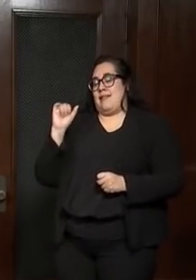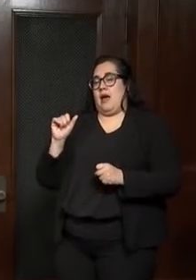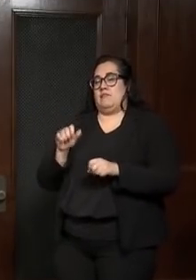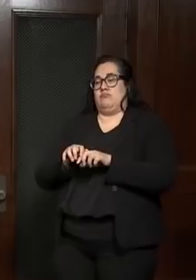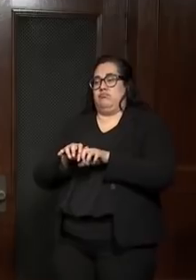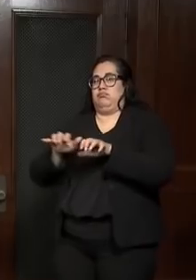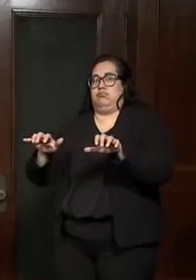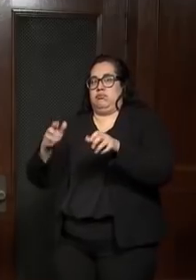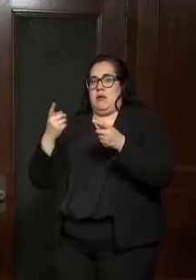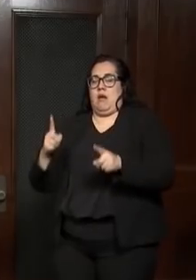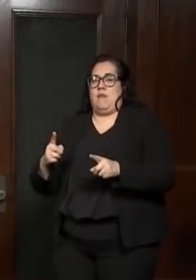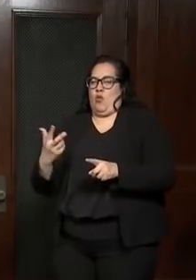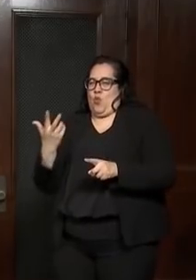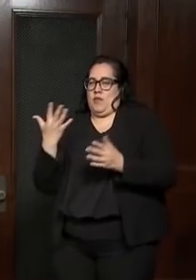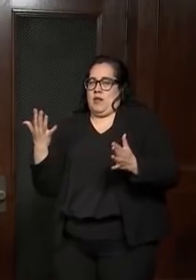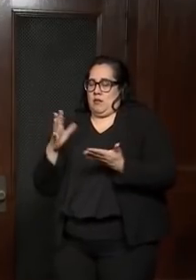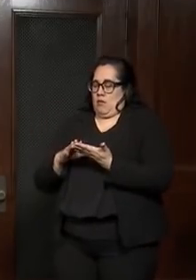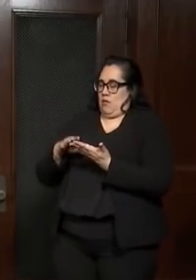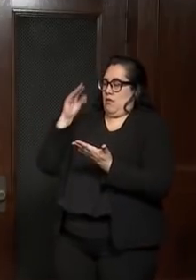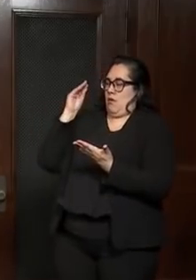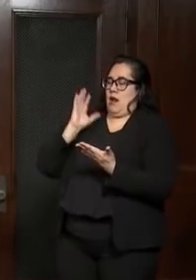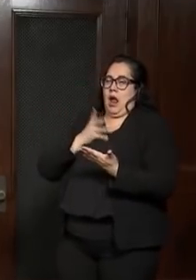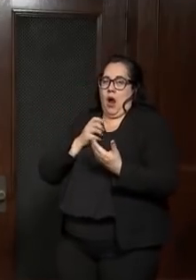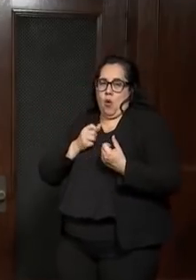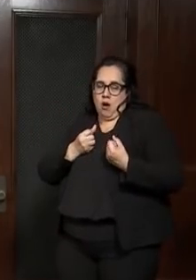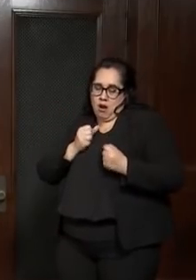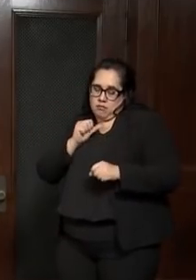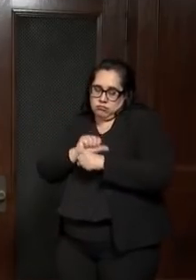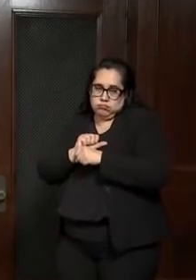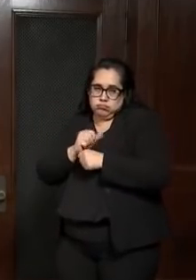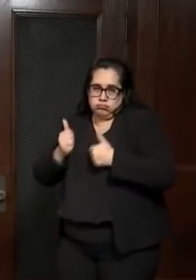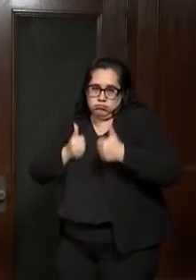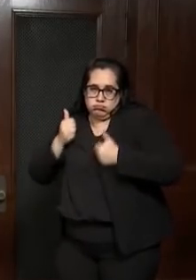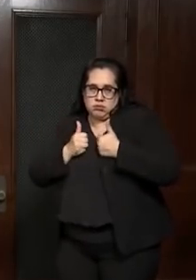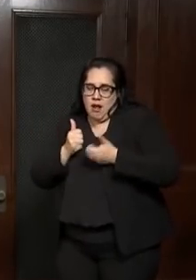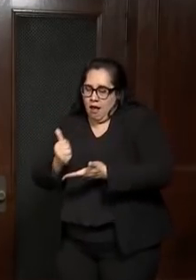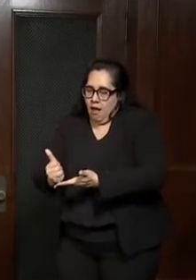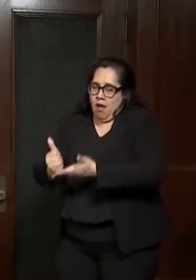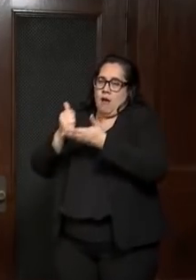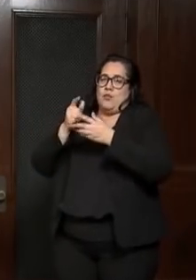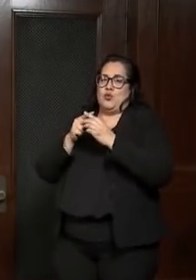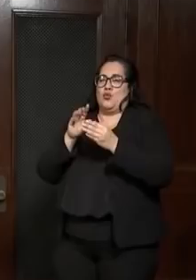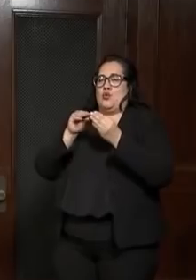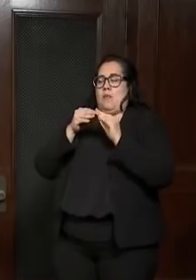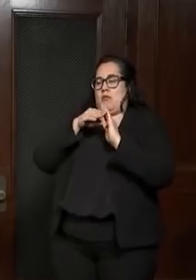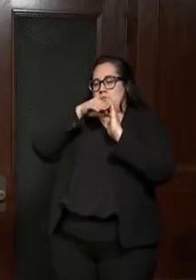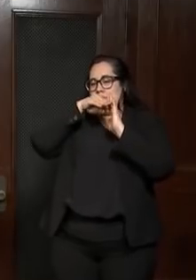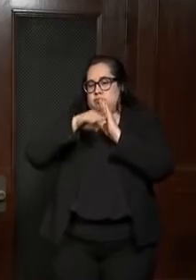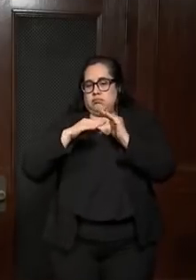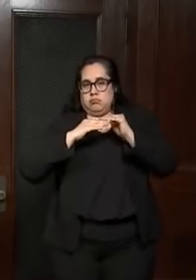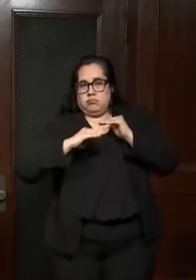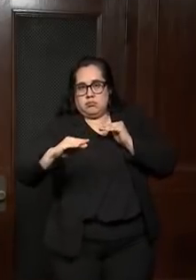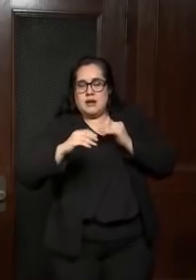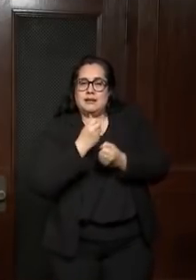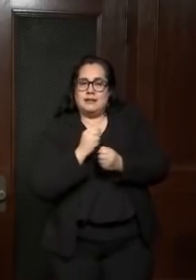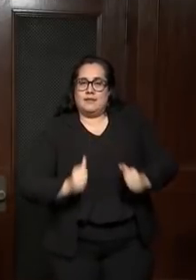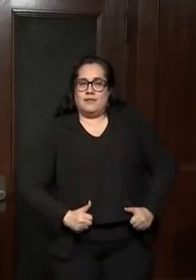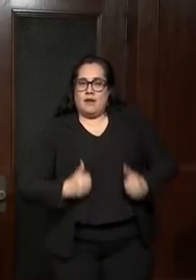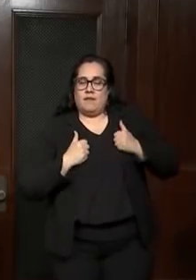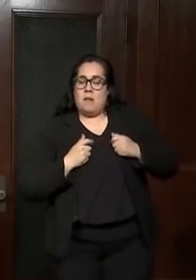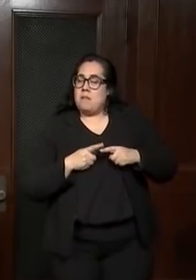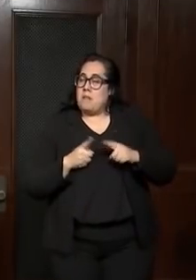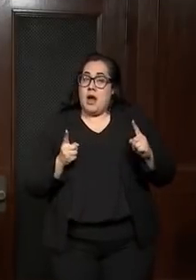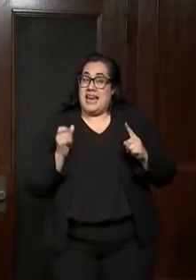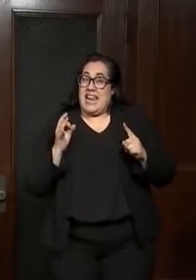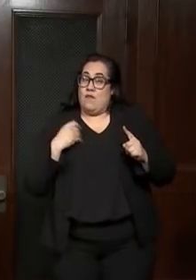3 cosas. Nuestros esfuerzos están trabajando bien para aplanar la curva y salvar vidas. Pero